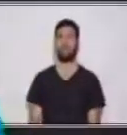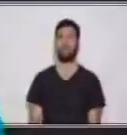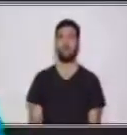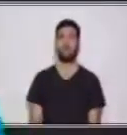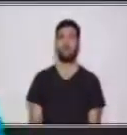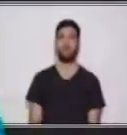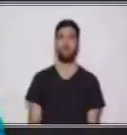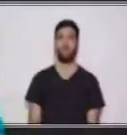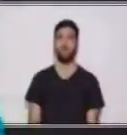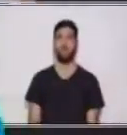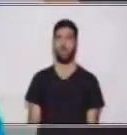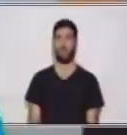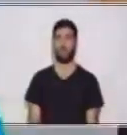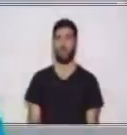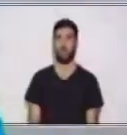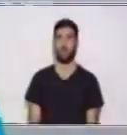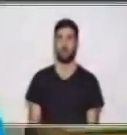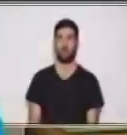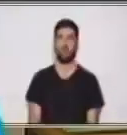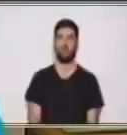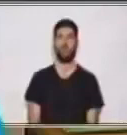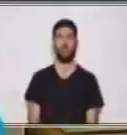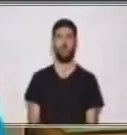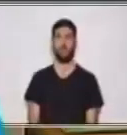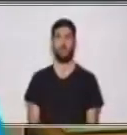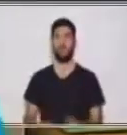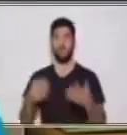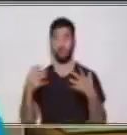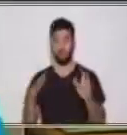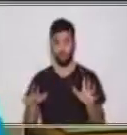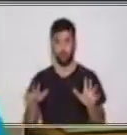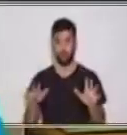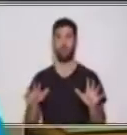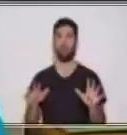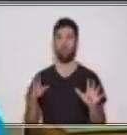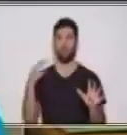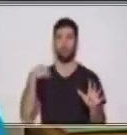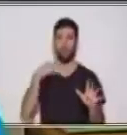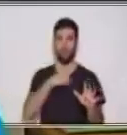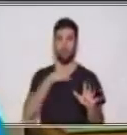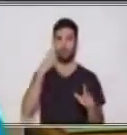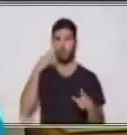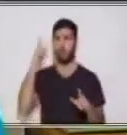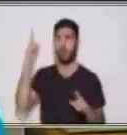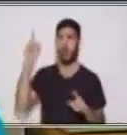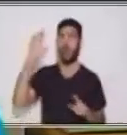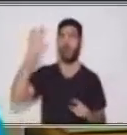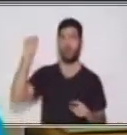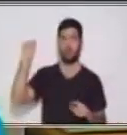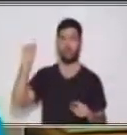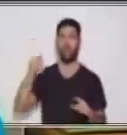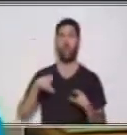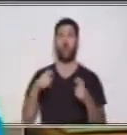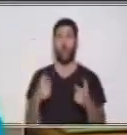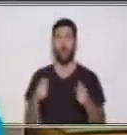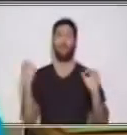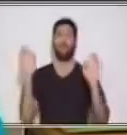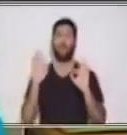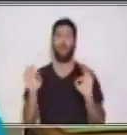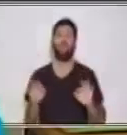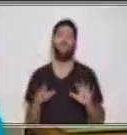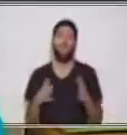TR, que es triángulo rectángulo. Entonces, allí nosotros podemos observar